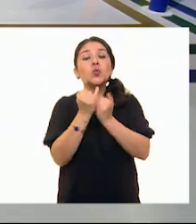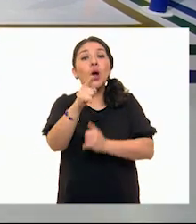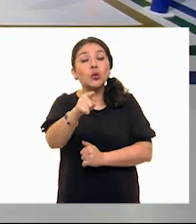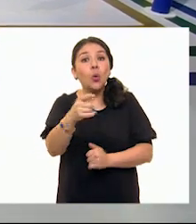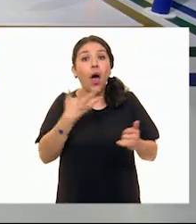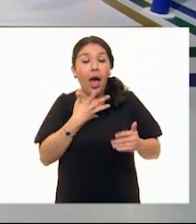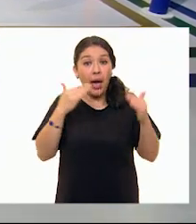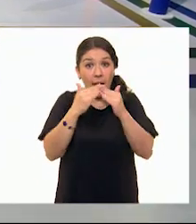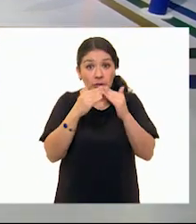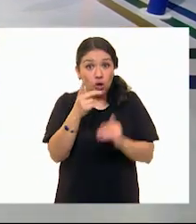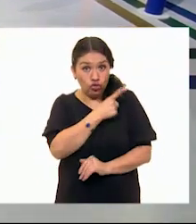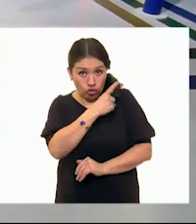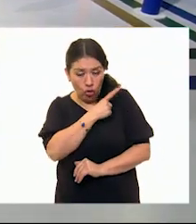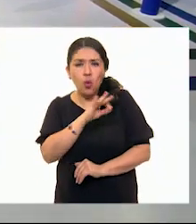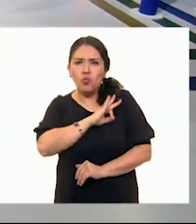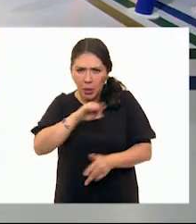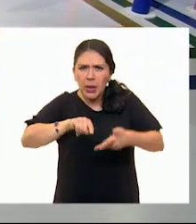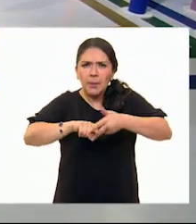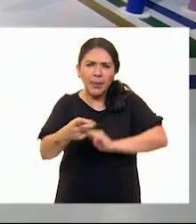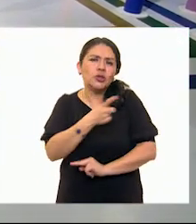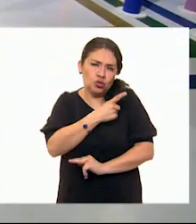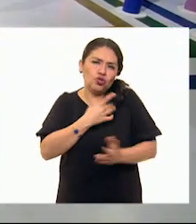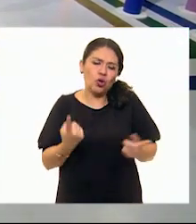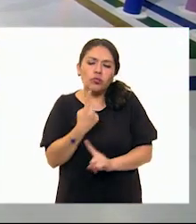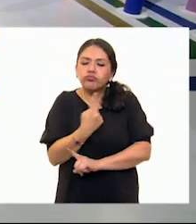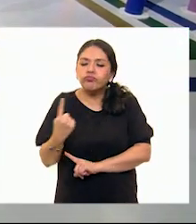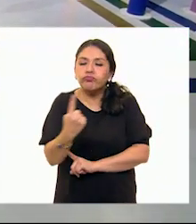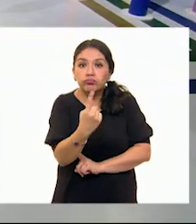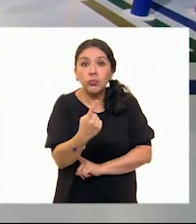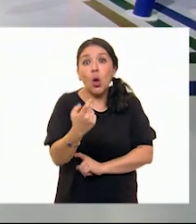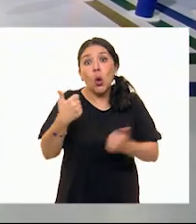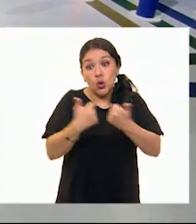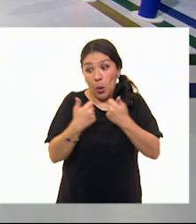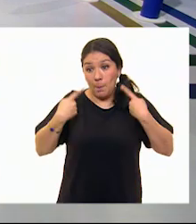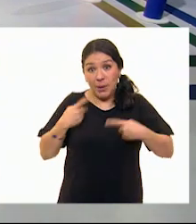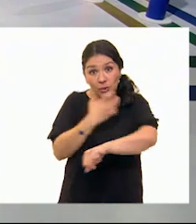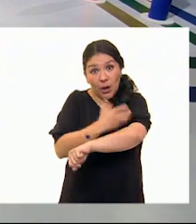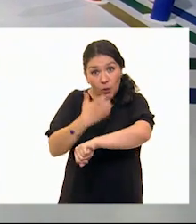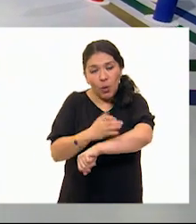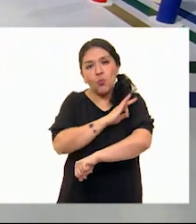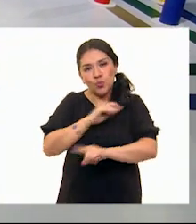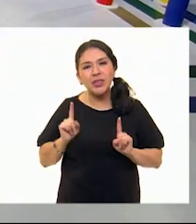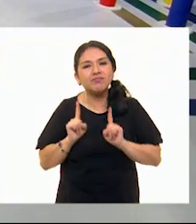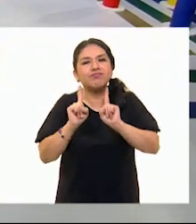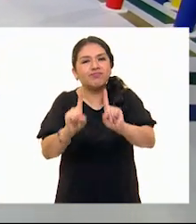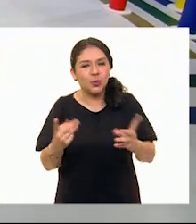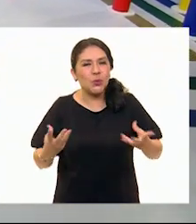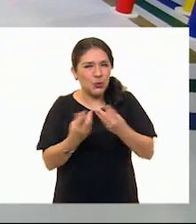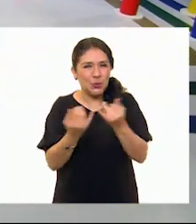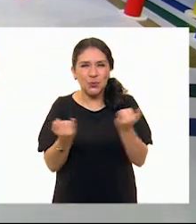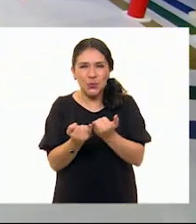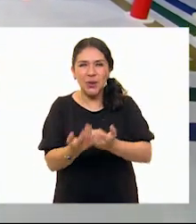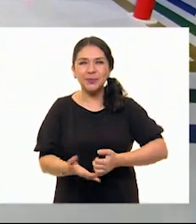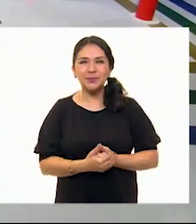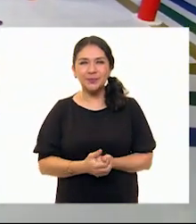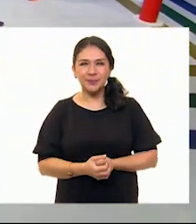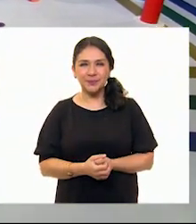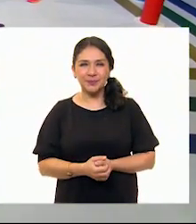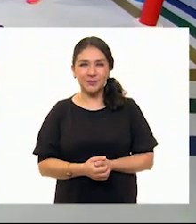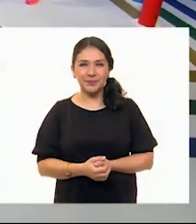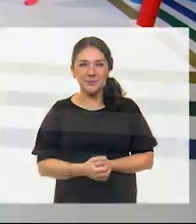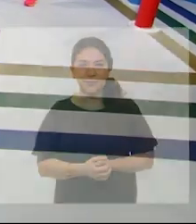Si estás solo o solo, puedes iniciar de manera individual. Si estás con un familiar, pueden hacerlo ya de forma colaborativa. Voy.